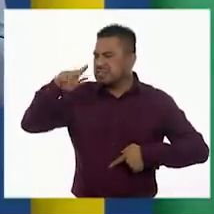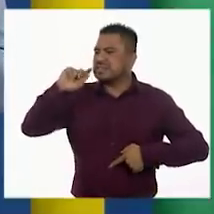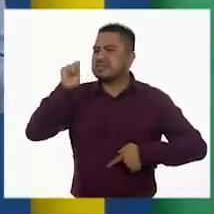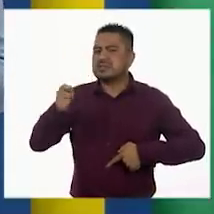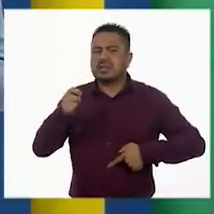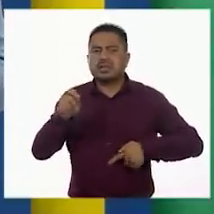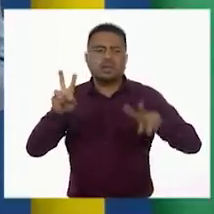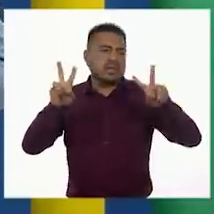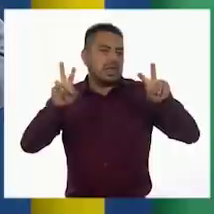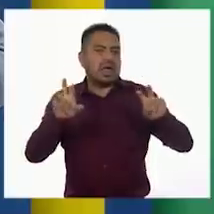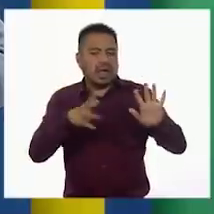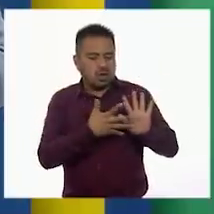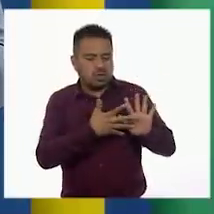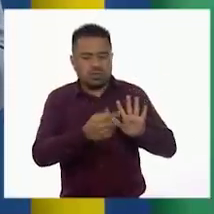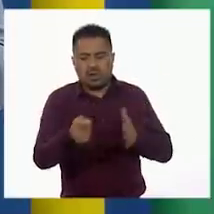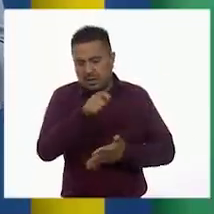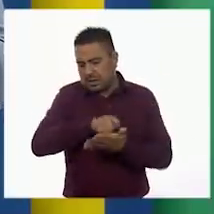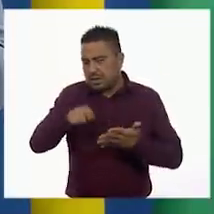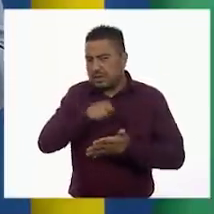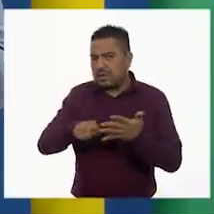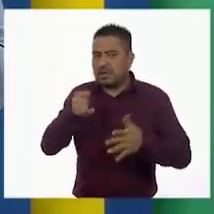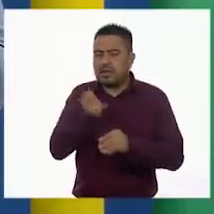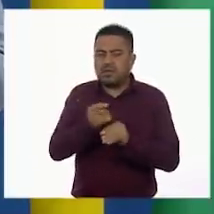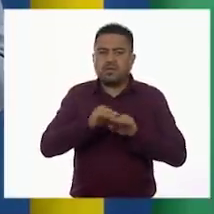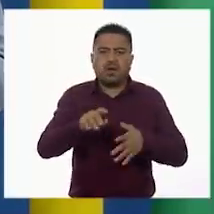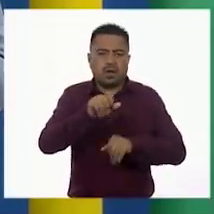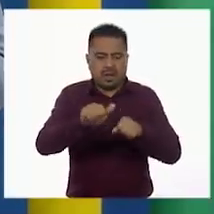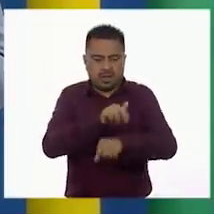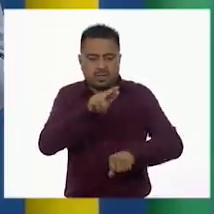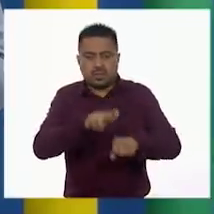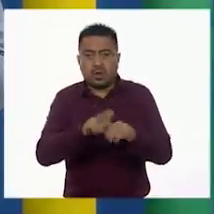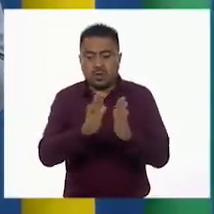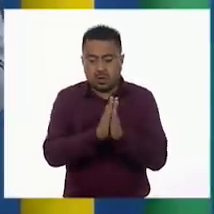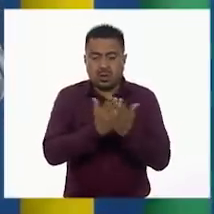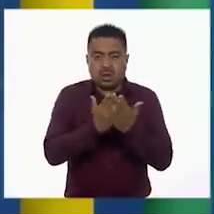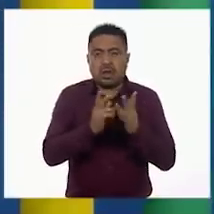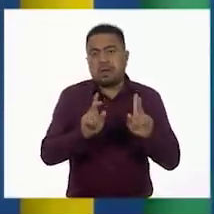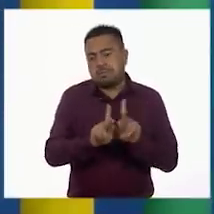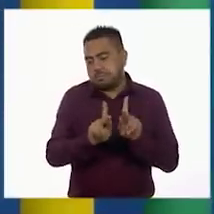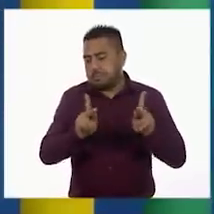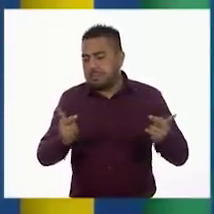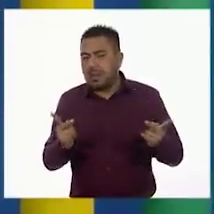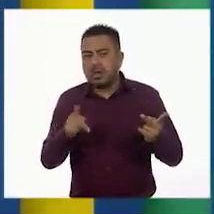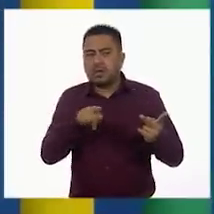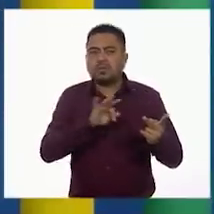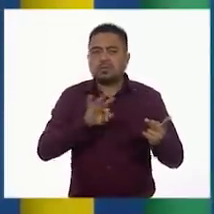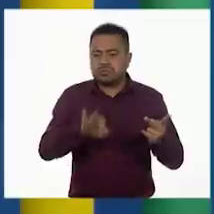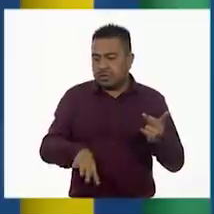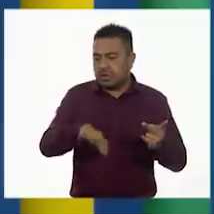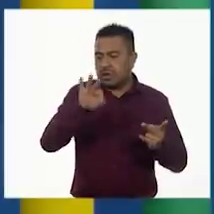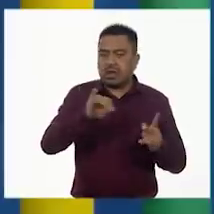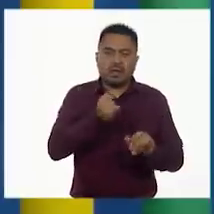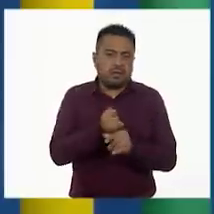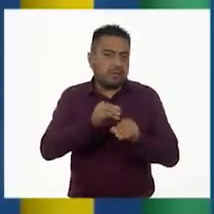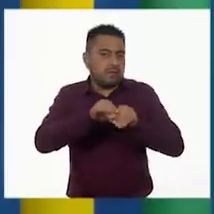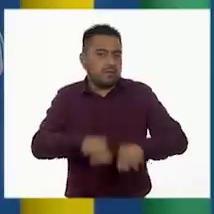cita textual y anotar los datos del autor y del libro o periódico donde obtuviste la